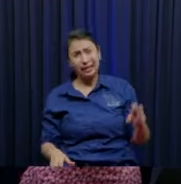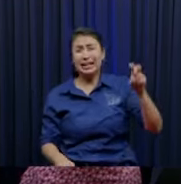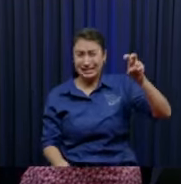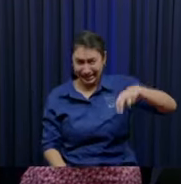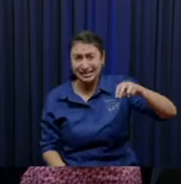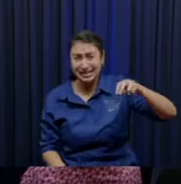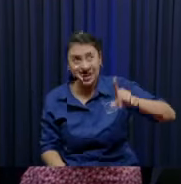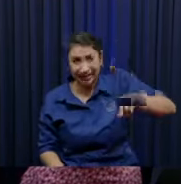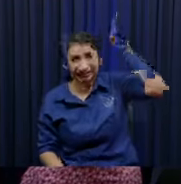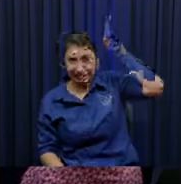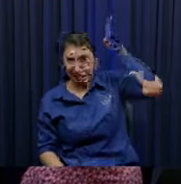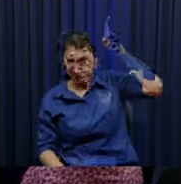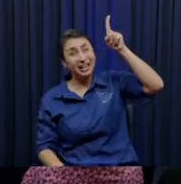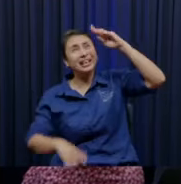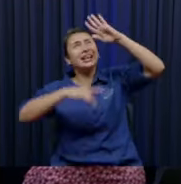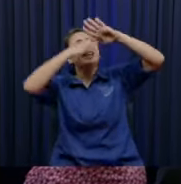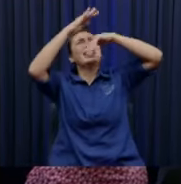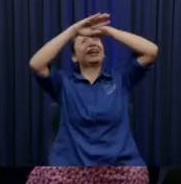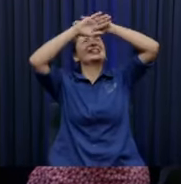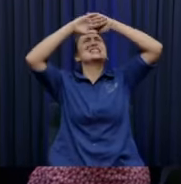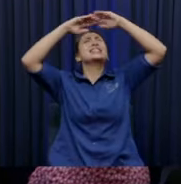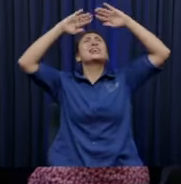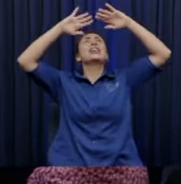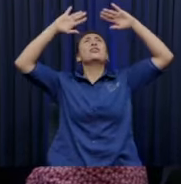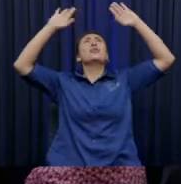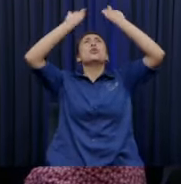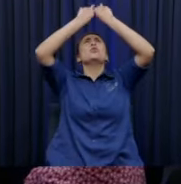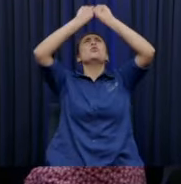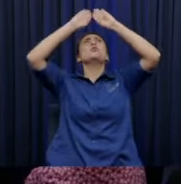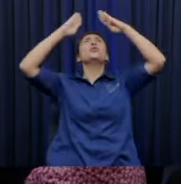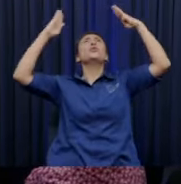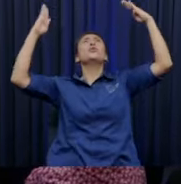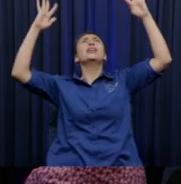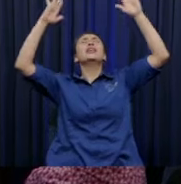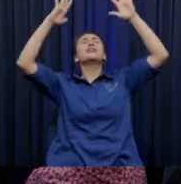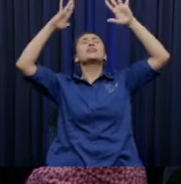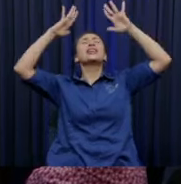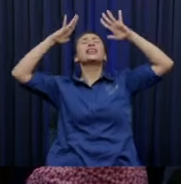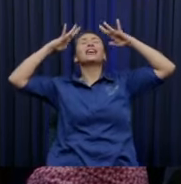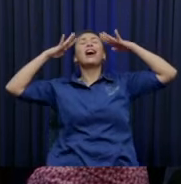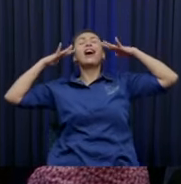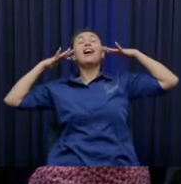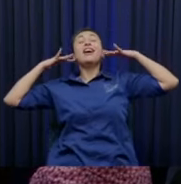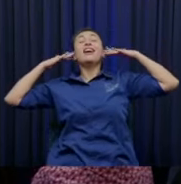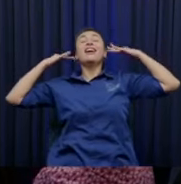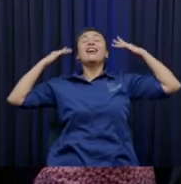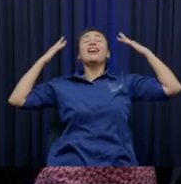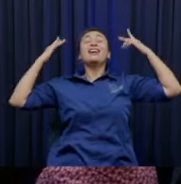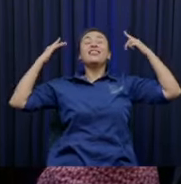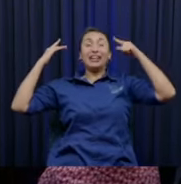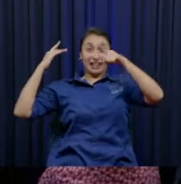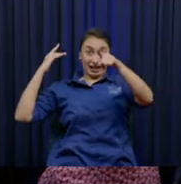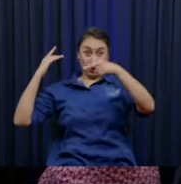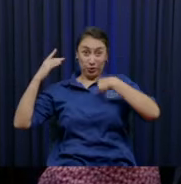decía? Gloria a Dios en las alturas.